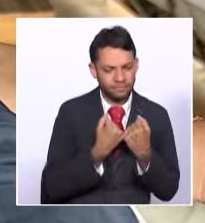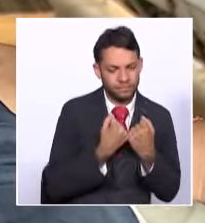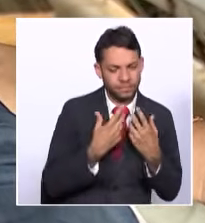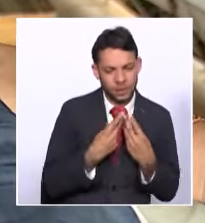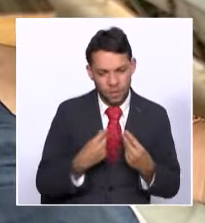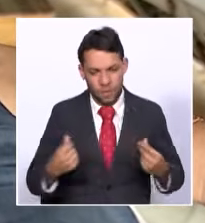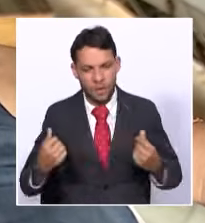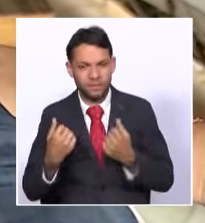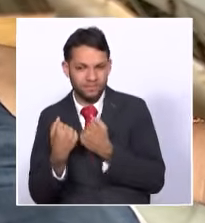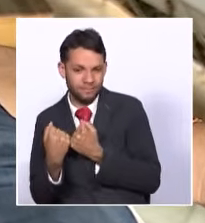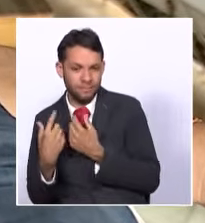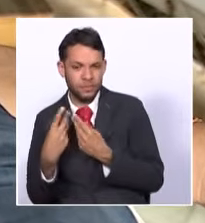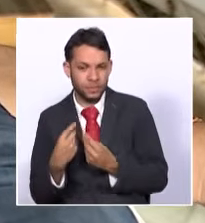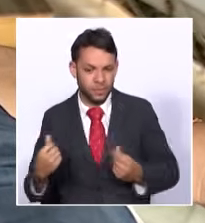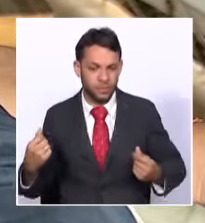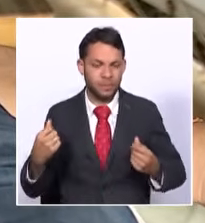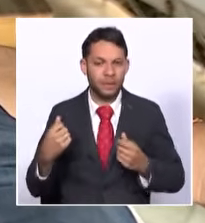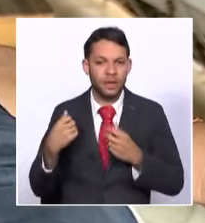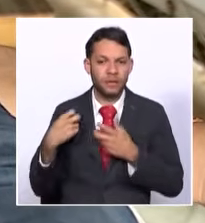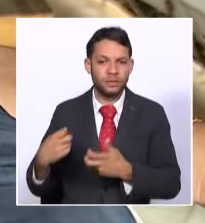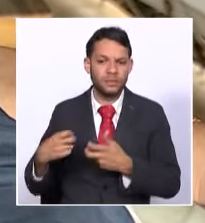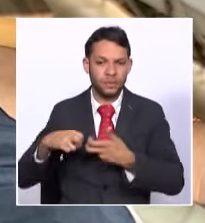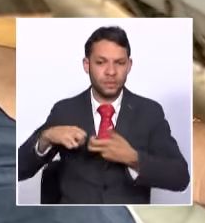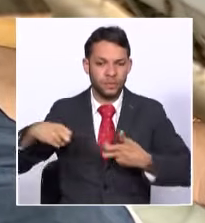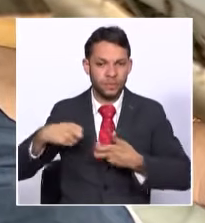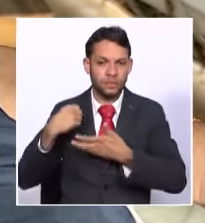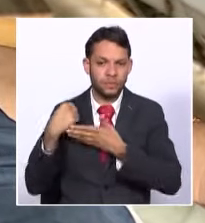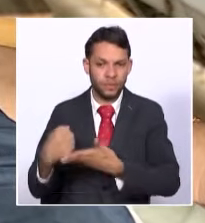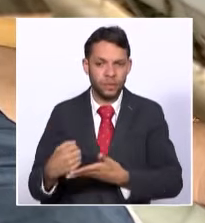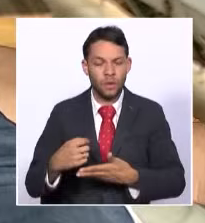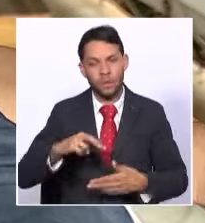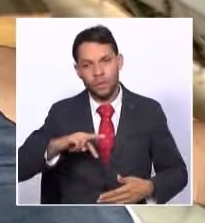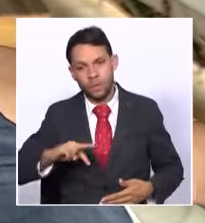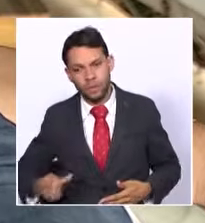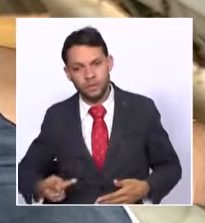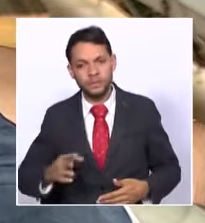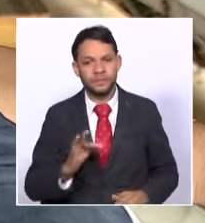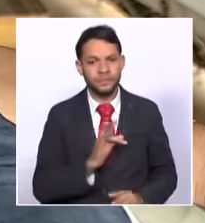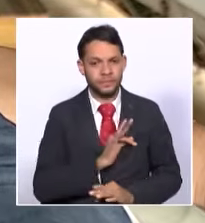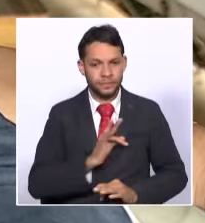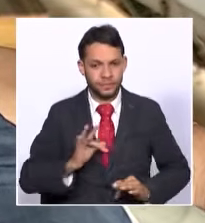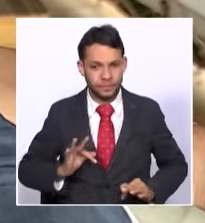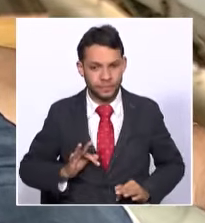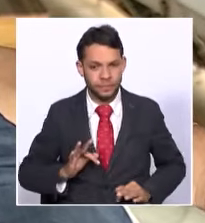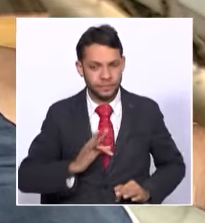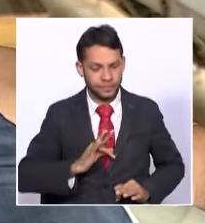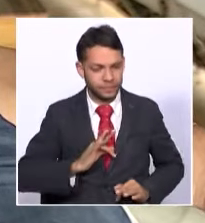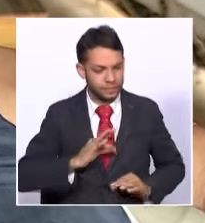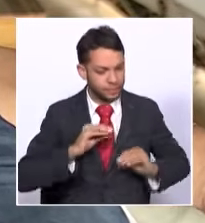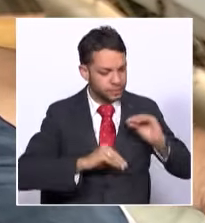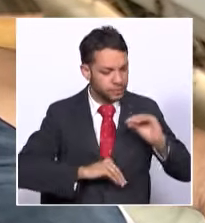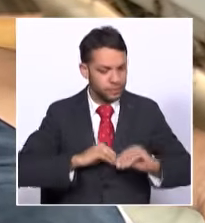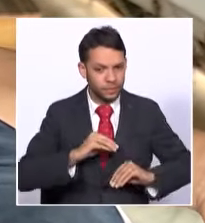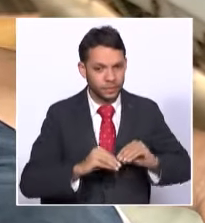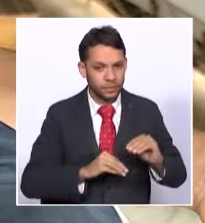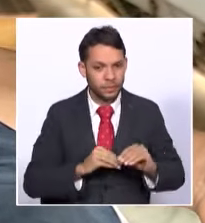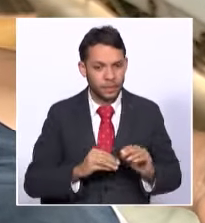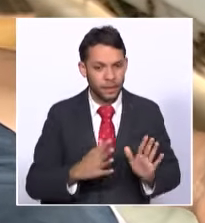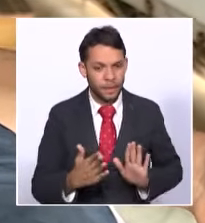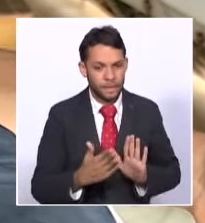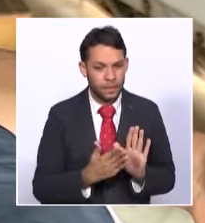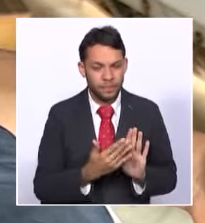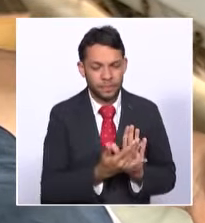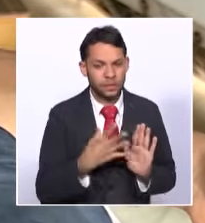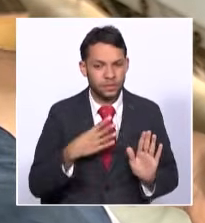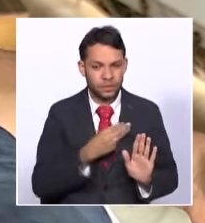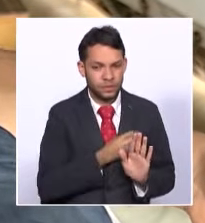Eso es. Y después combinamos con otra técnica que es la técnica de Bobat, que es inhibir. Cuando yo hago esta